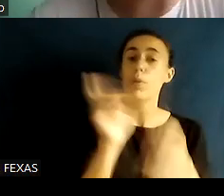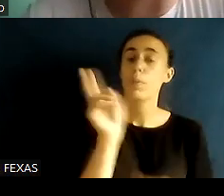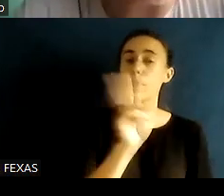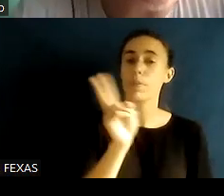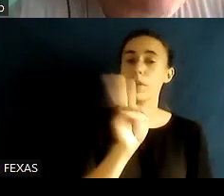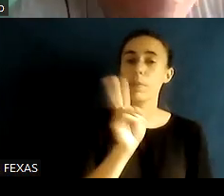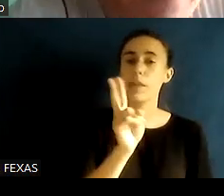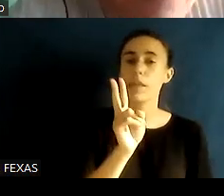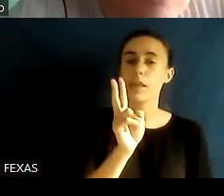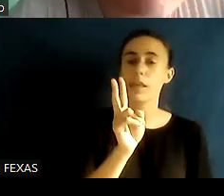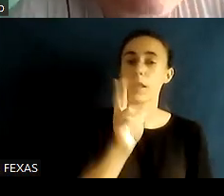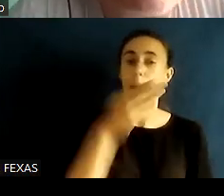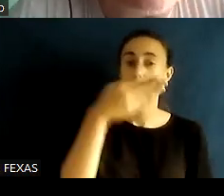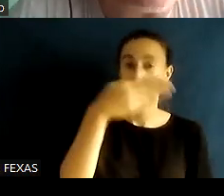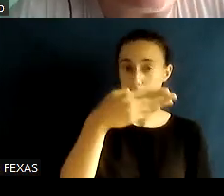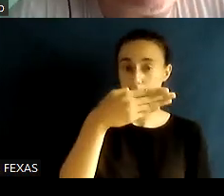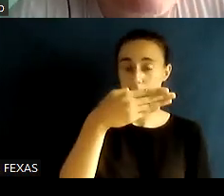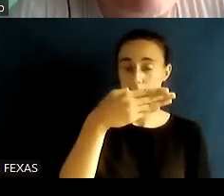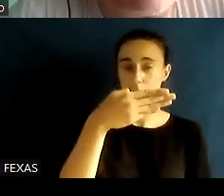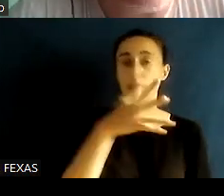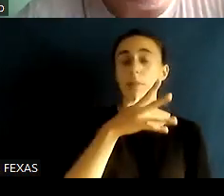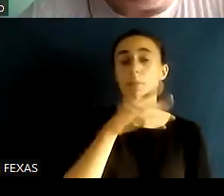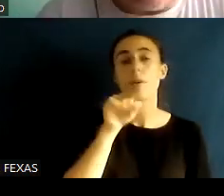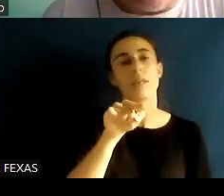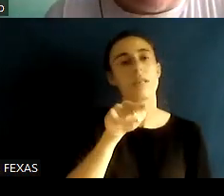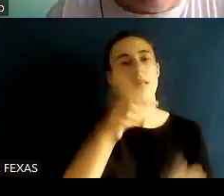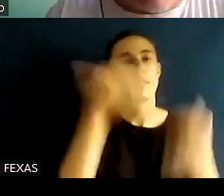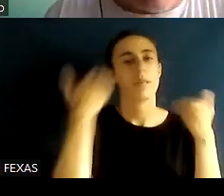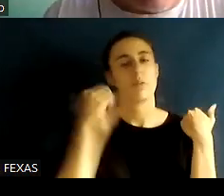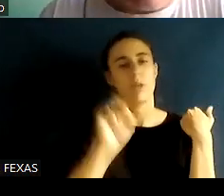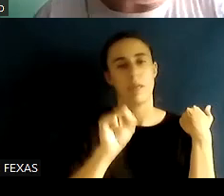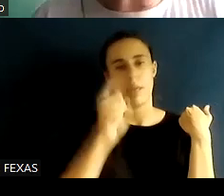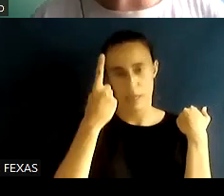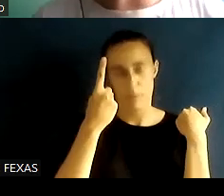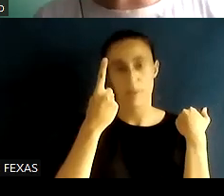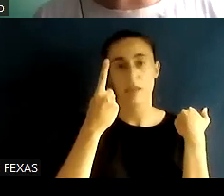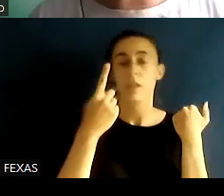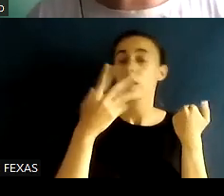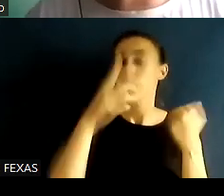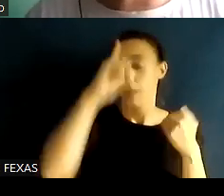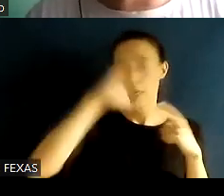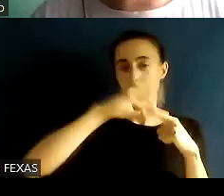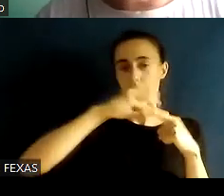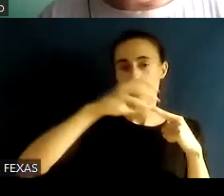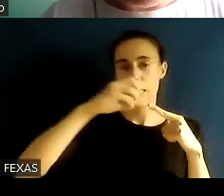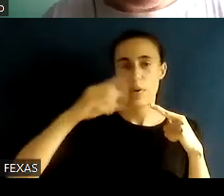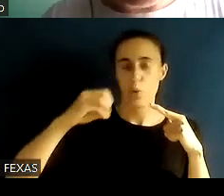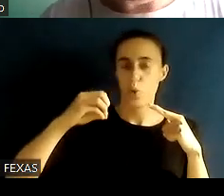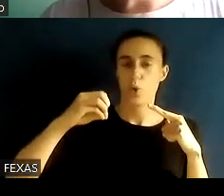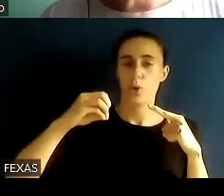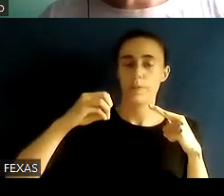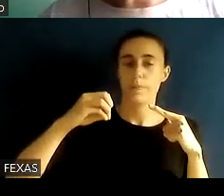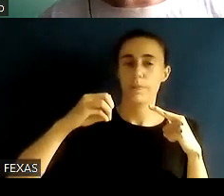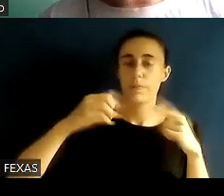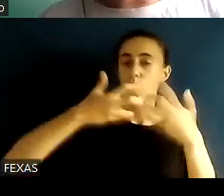las vitaminas del grupo B, que son quizás las más implicadas en toda la neurotransmisión, en toda la función